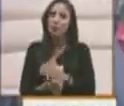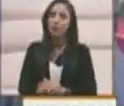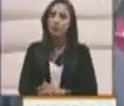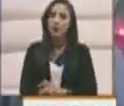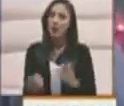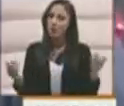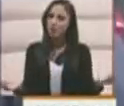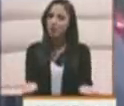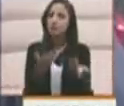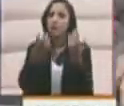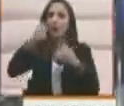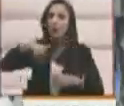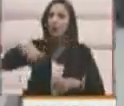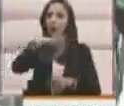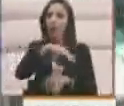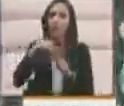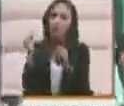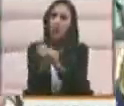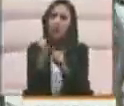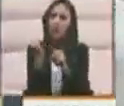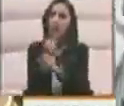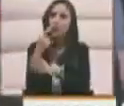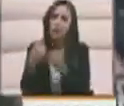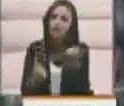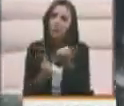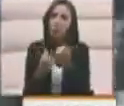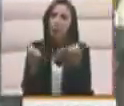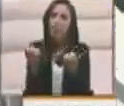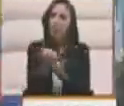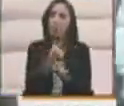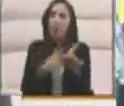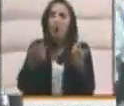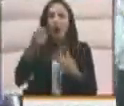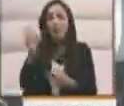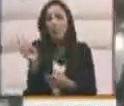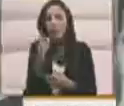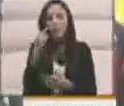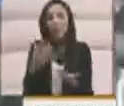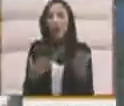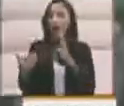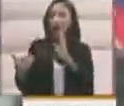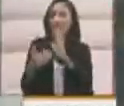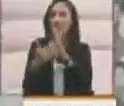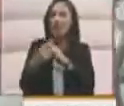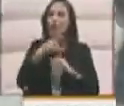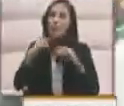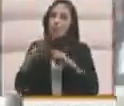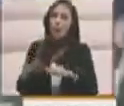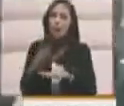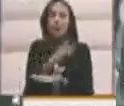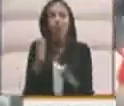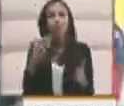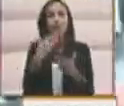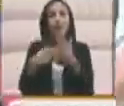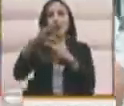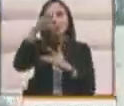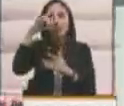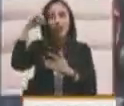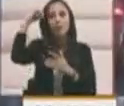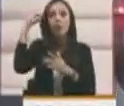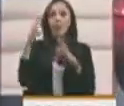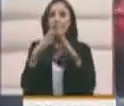del pueblo, de todos los trabajadores, de todo el país de Venezuela. Ese atentado fue gracias a Dios y a la Guardia Presidencial de